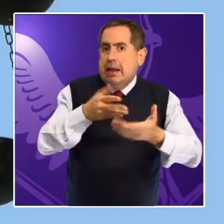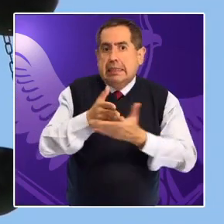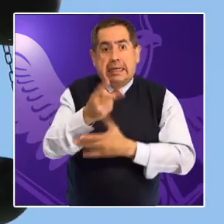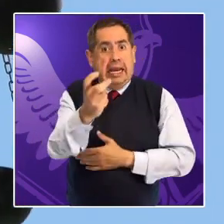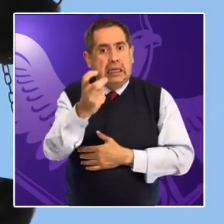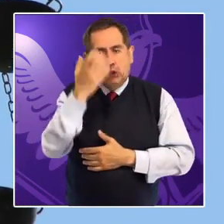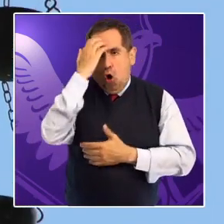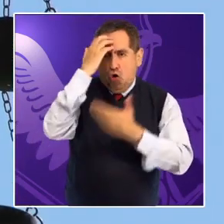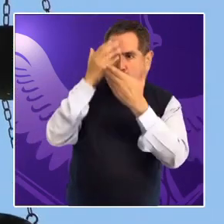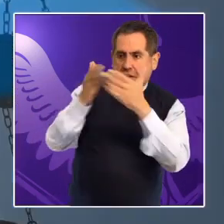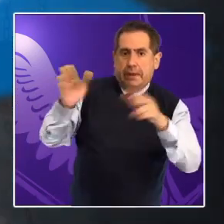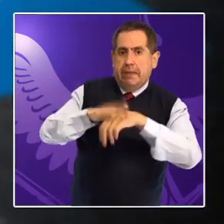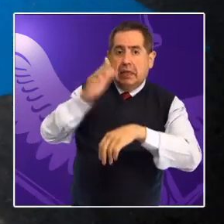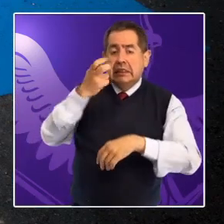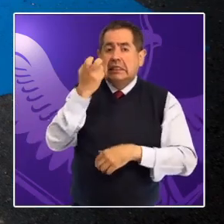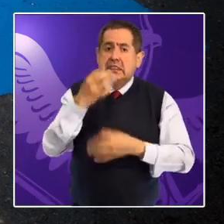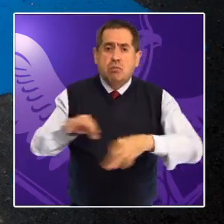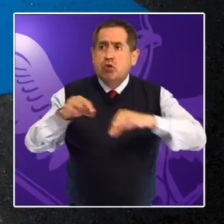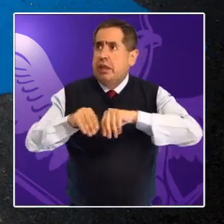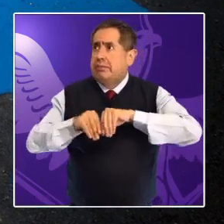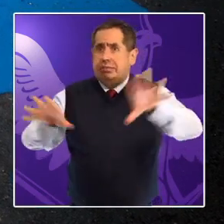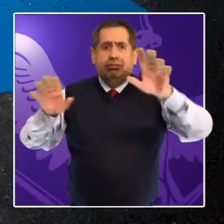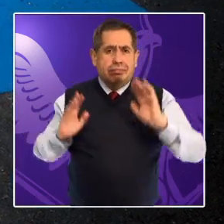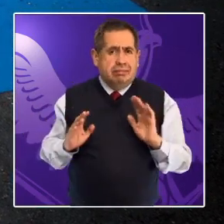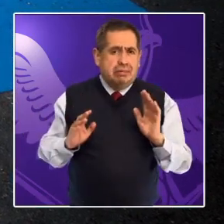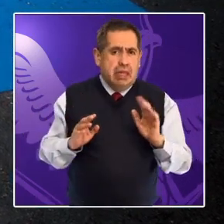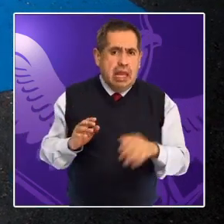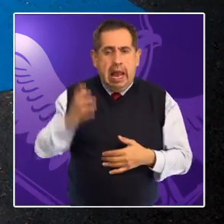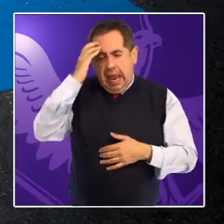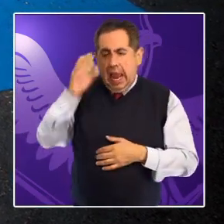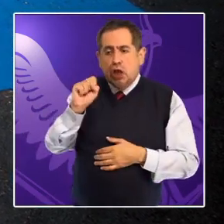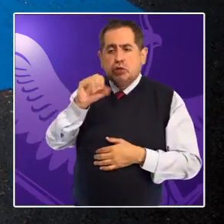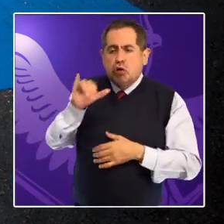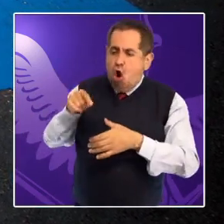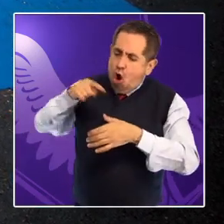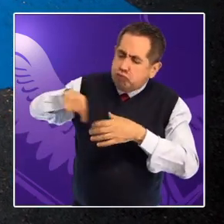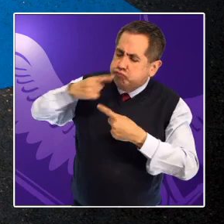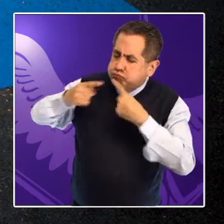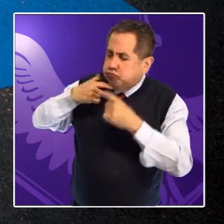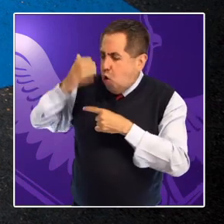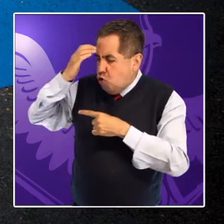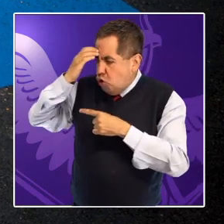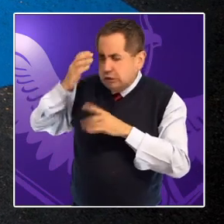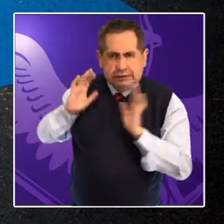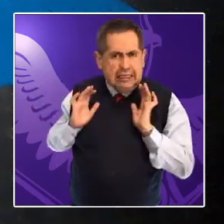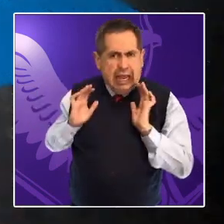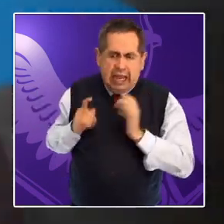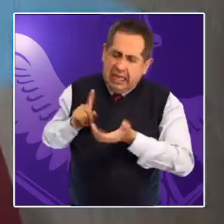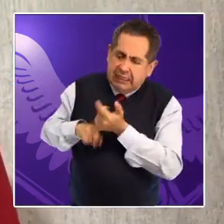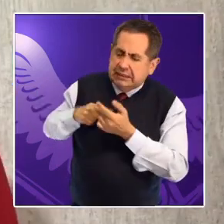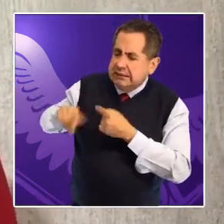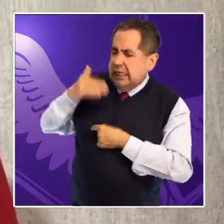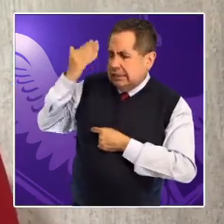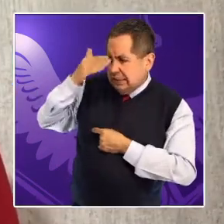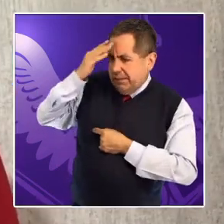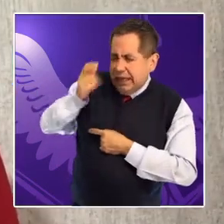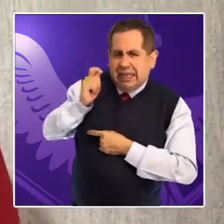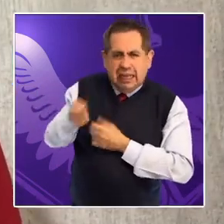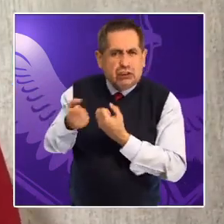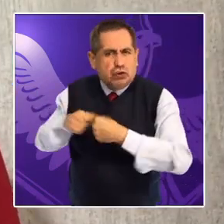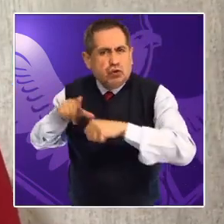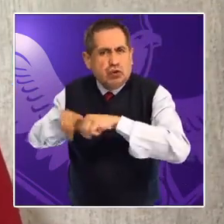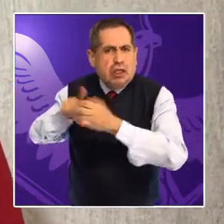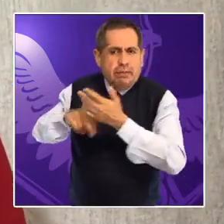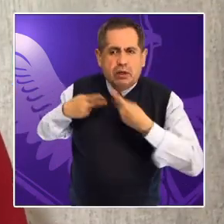conozcan en otras, no solamente en la Suprema Corte, donde hablemos de todo lo que implica el paradigma social de las personas